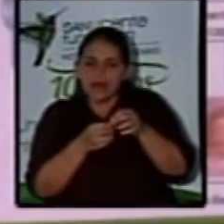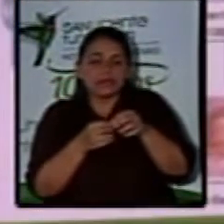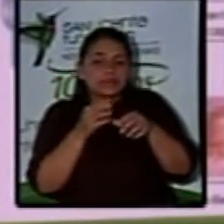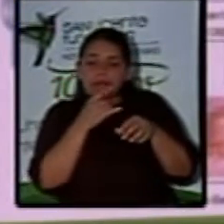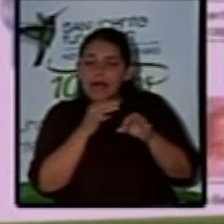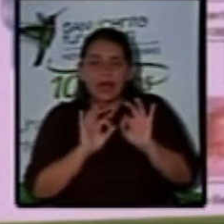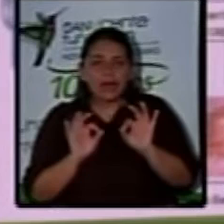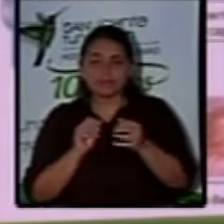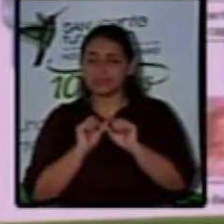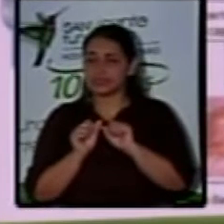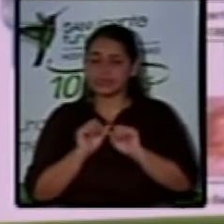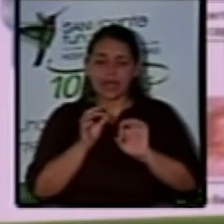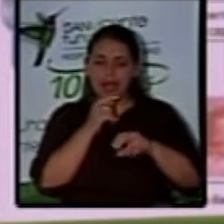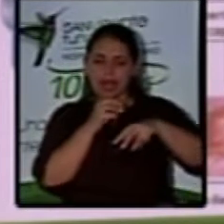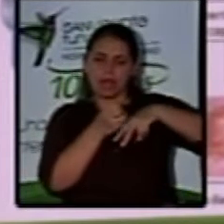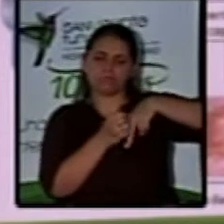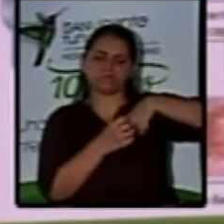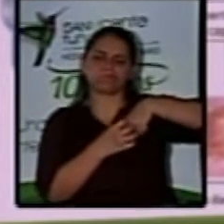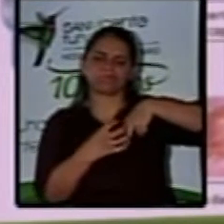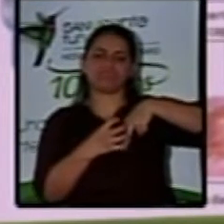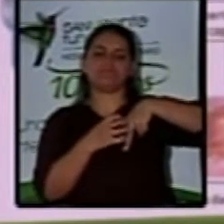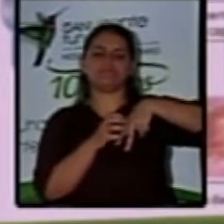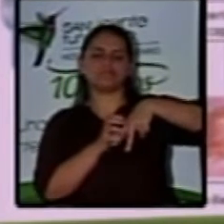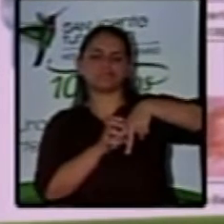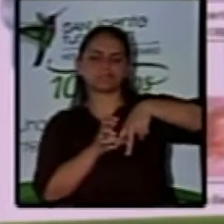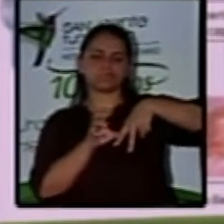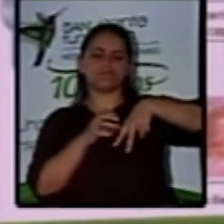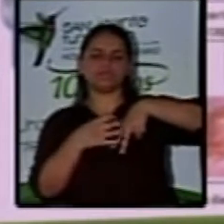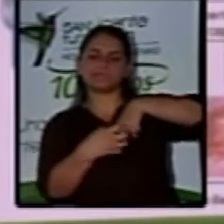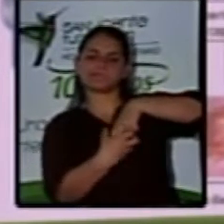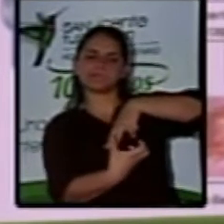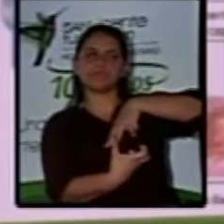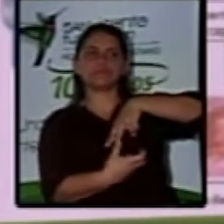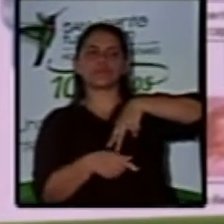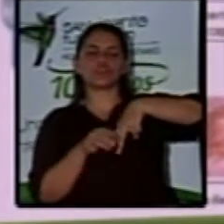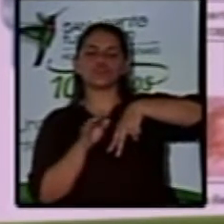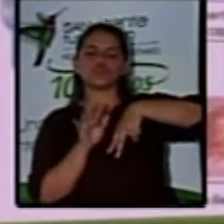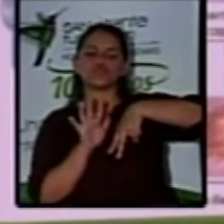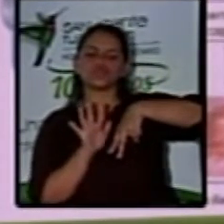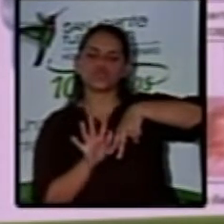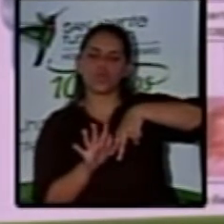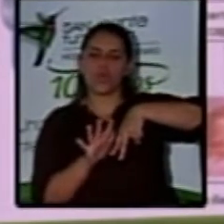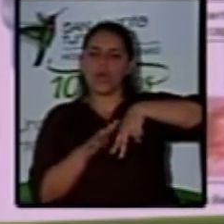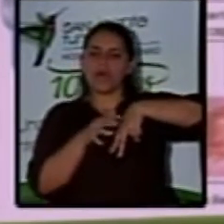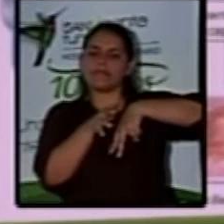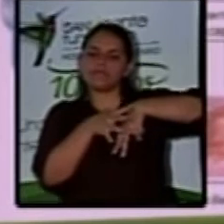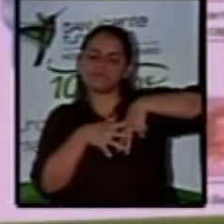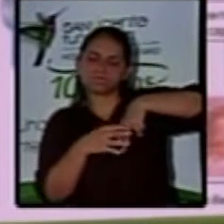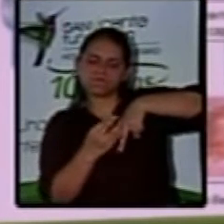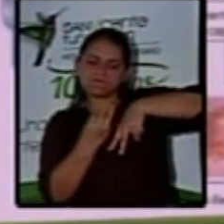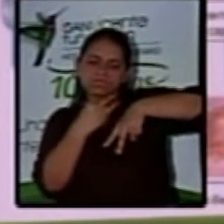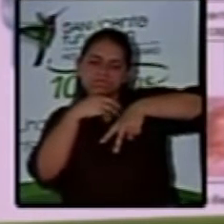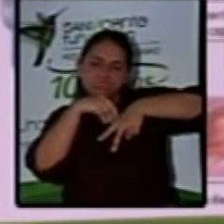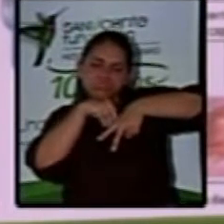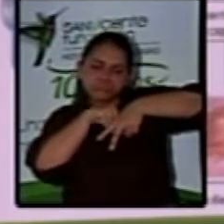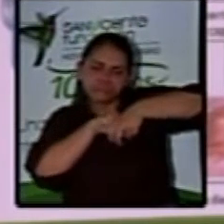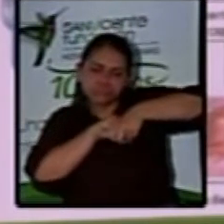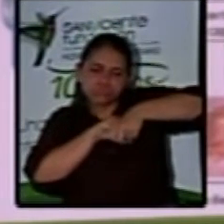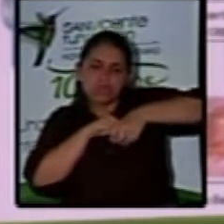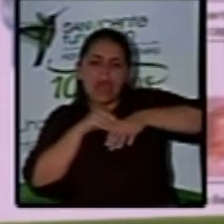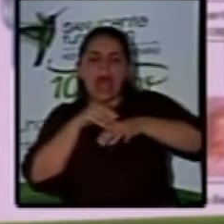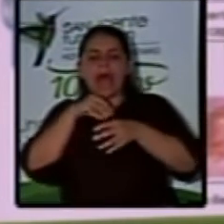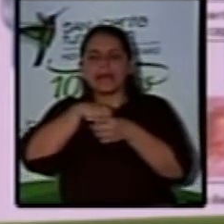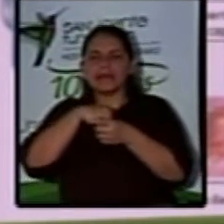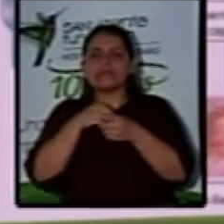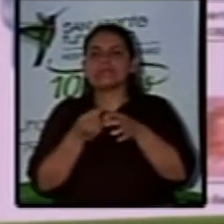salir a los tejidos, principalmente a la piel y a la grasa del tejido celular subcutáneo que está debajo de la piel, y en estos